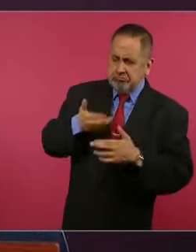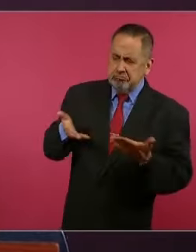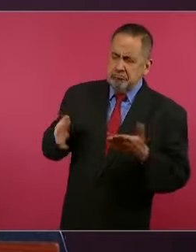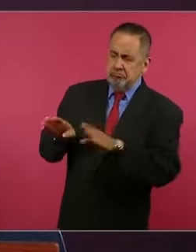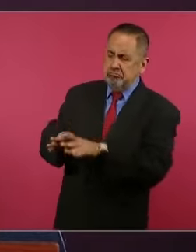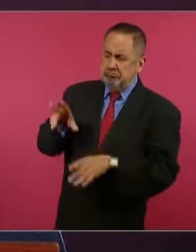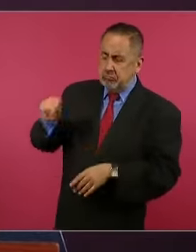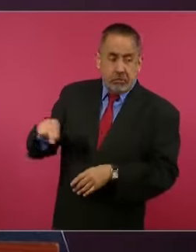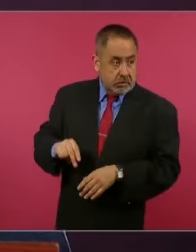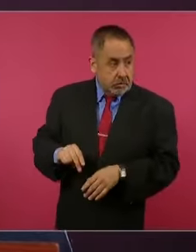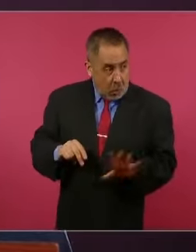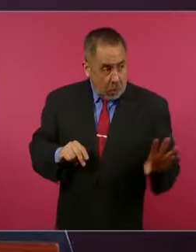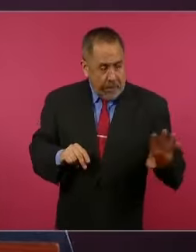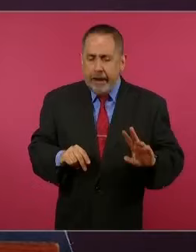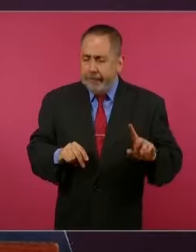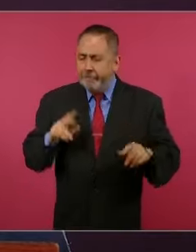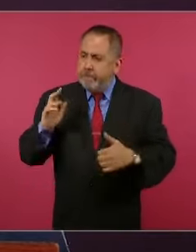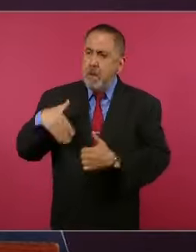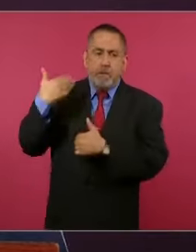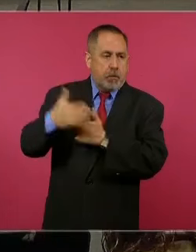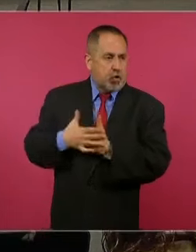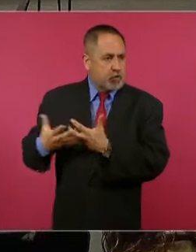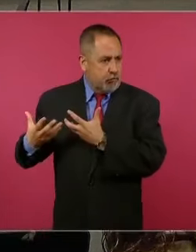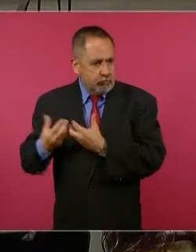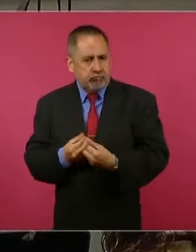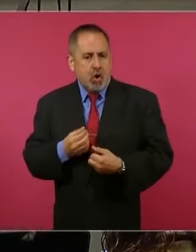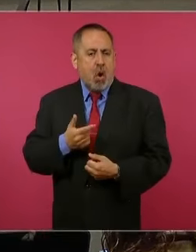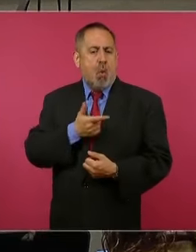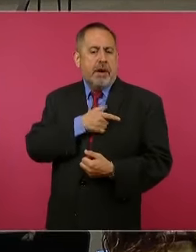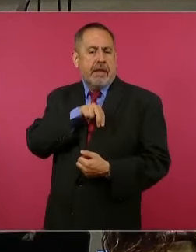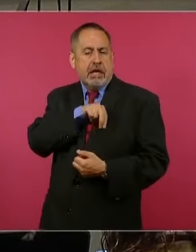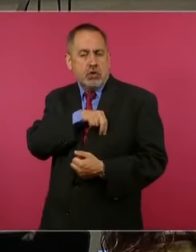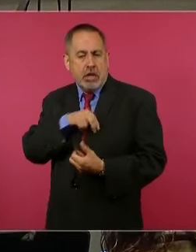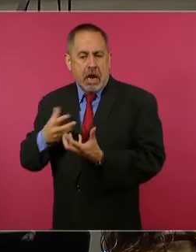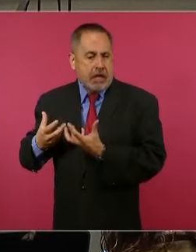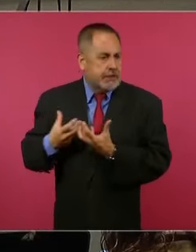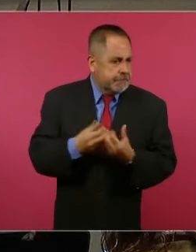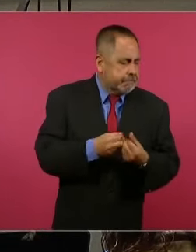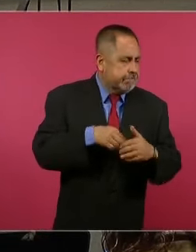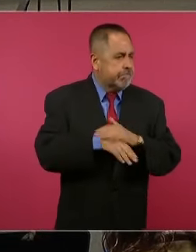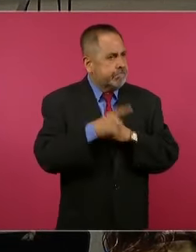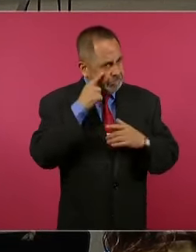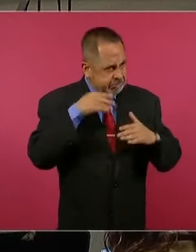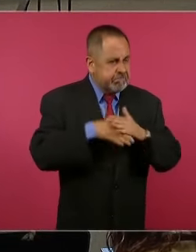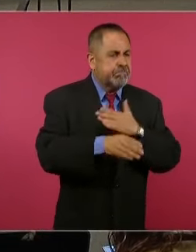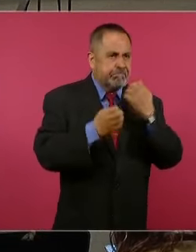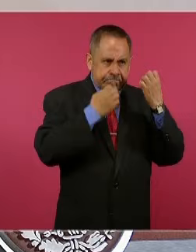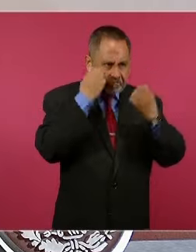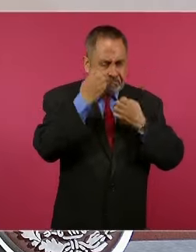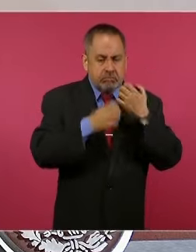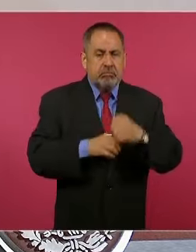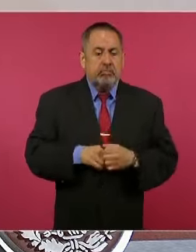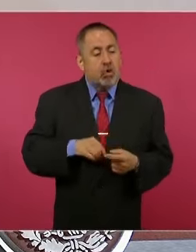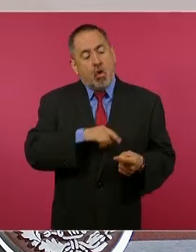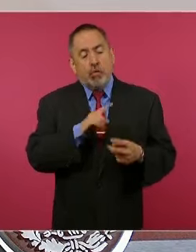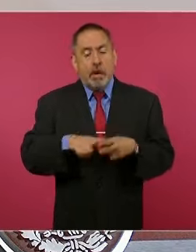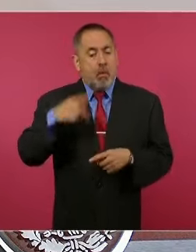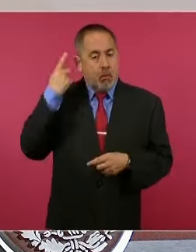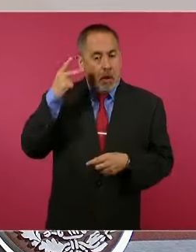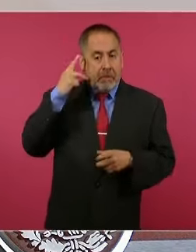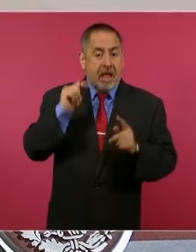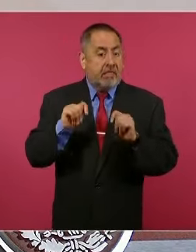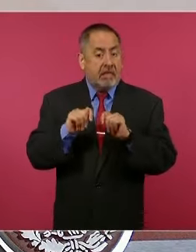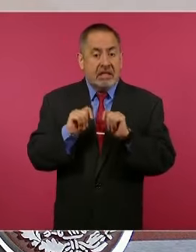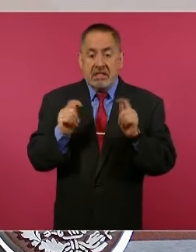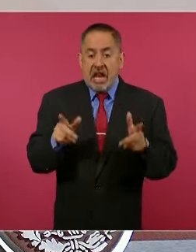nuevamente seguramente acompañados con la guardia nacional tuvimos dos gasolineras una en Puebla y una en tlascala que